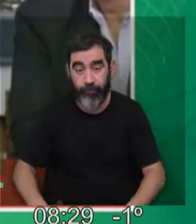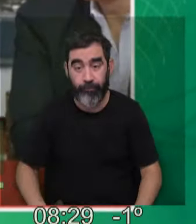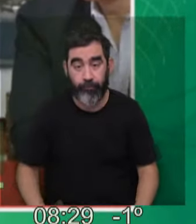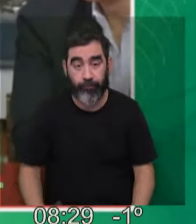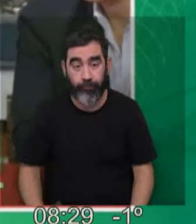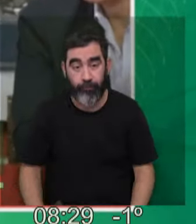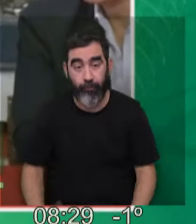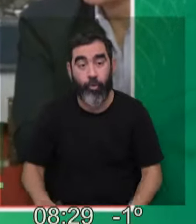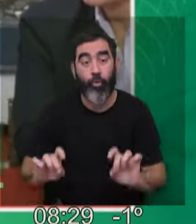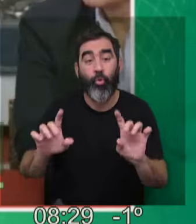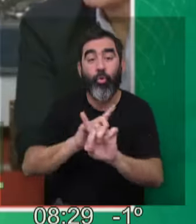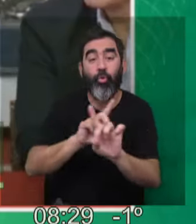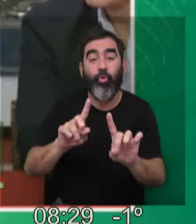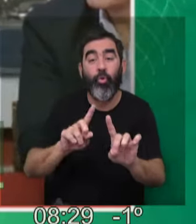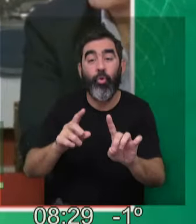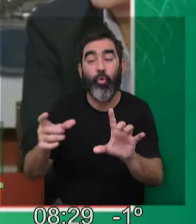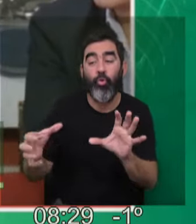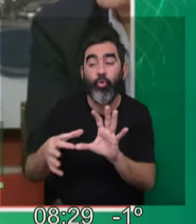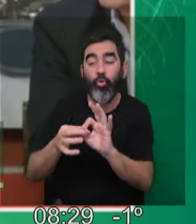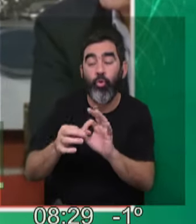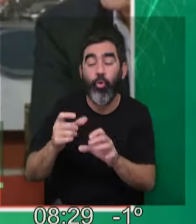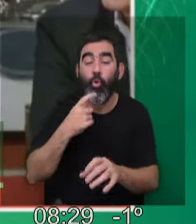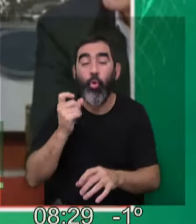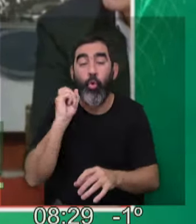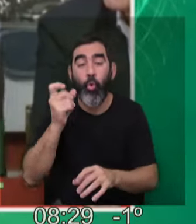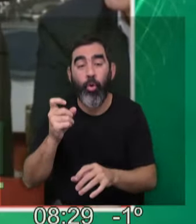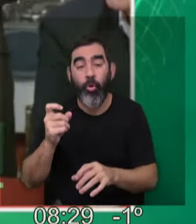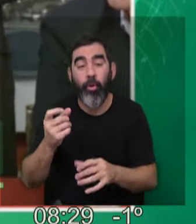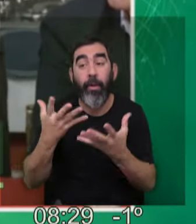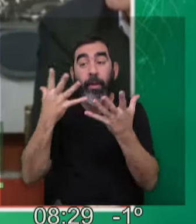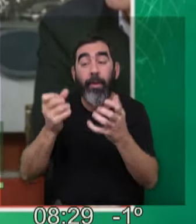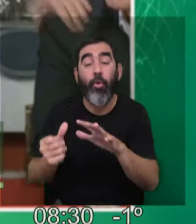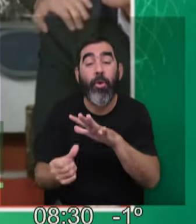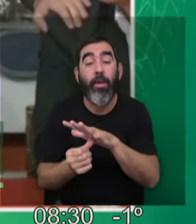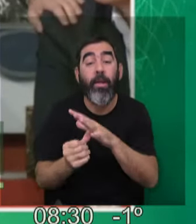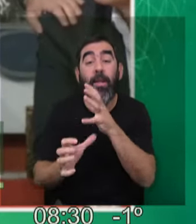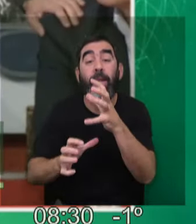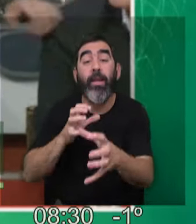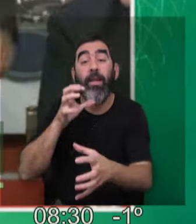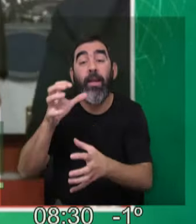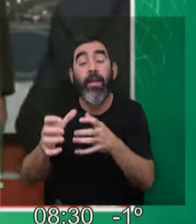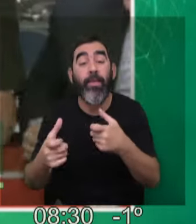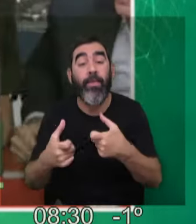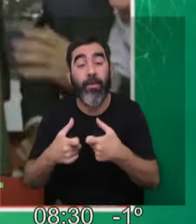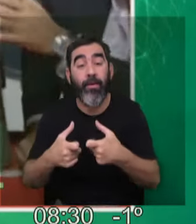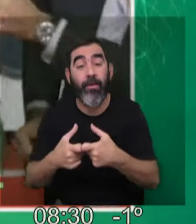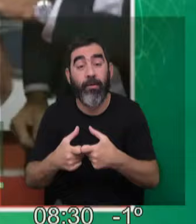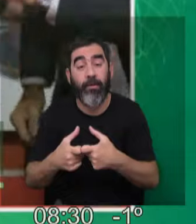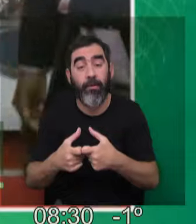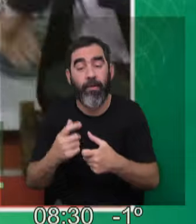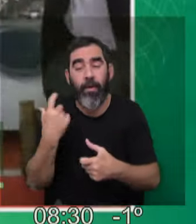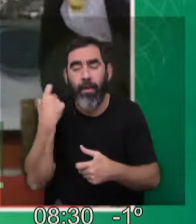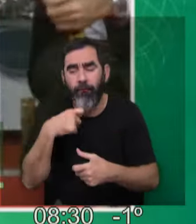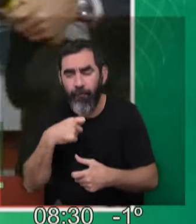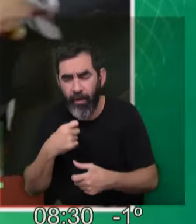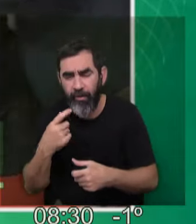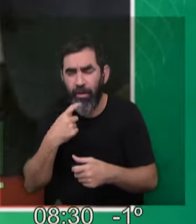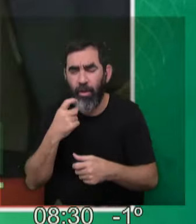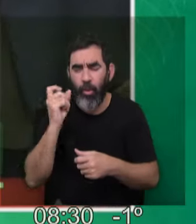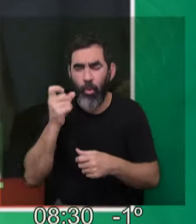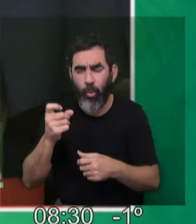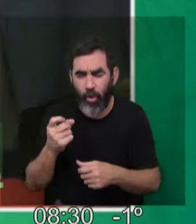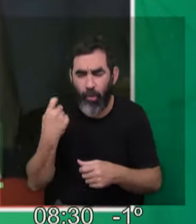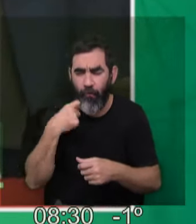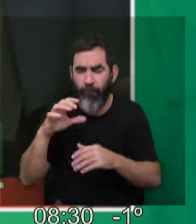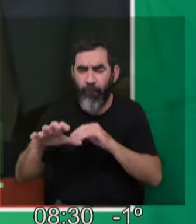No soy simplemente un candidato colorado. Aspiro a liderar la coalición. Usted me dirá, bueno, está lejos, el partido no tiene la estructura del